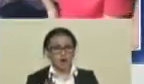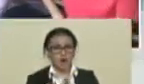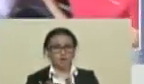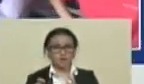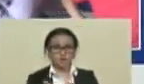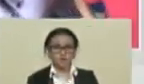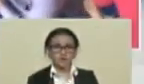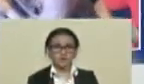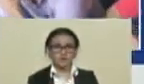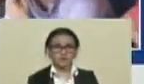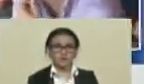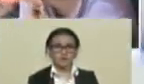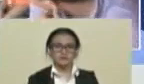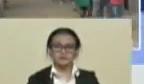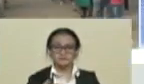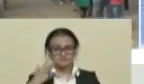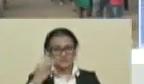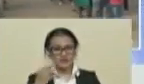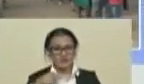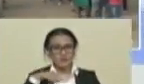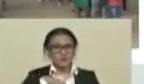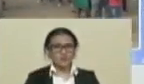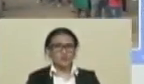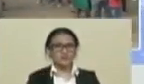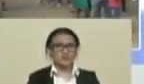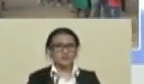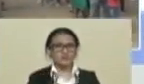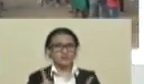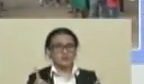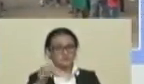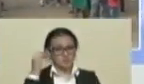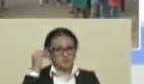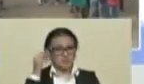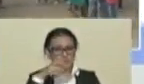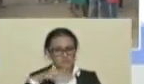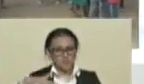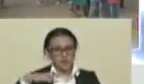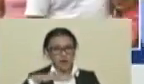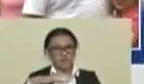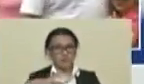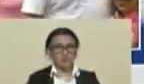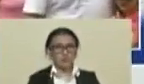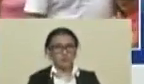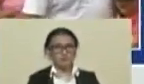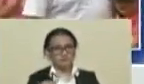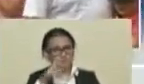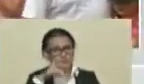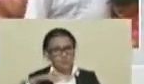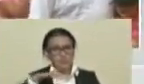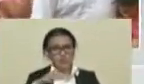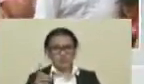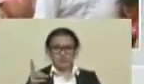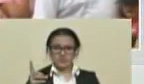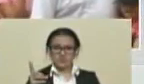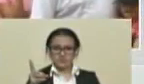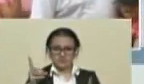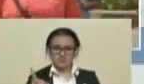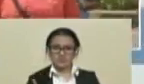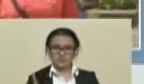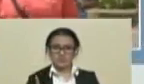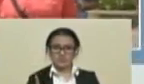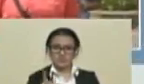creemos profundamente en la democracia, creemos profundamente en la opinión del pueblo. El pueblo se ha empoderado de su democracia protagónica